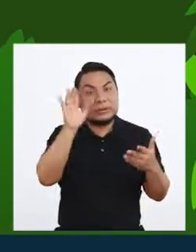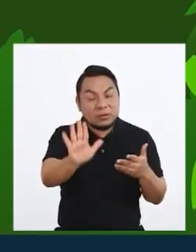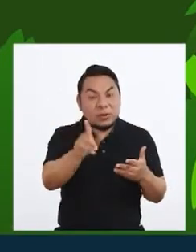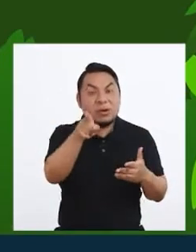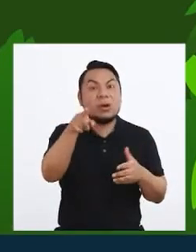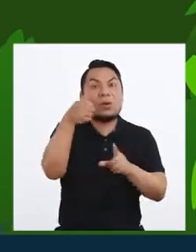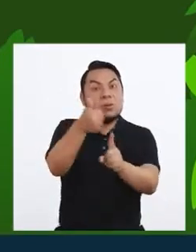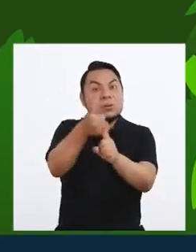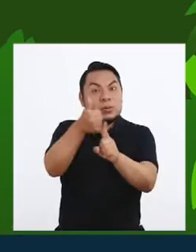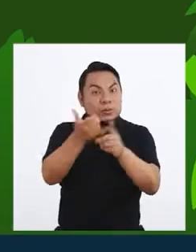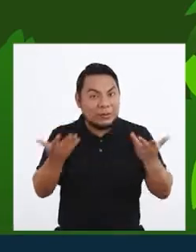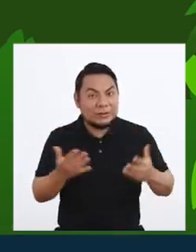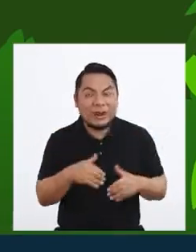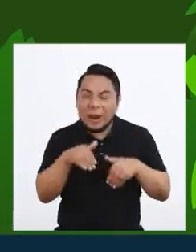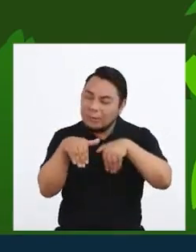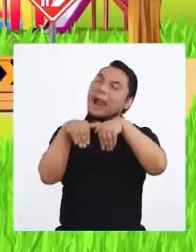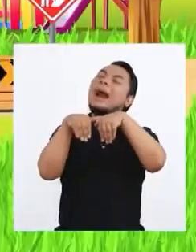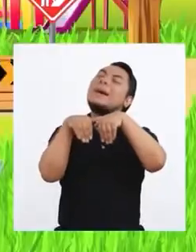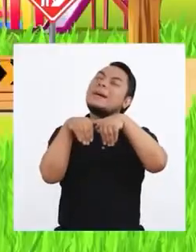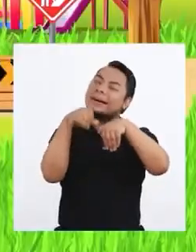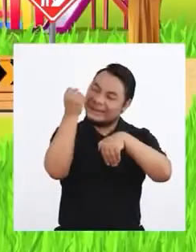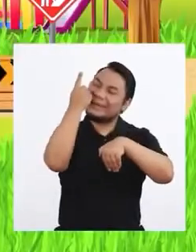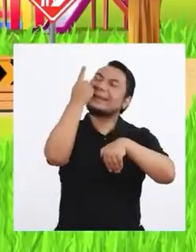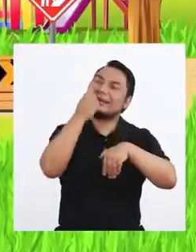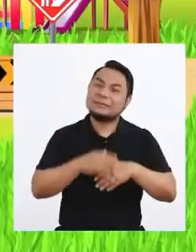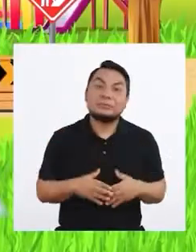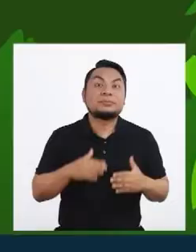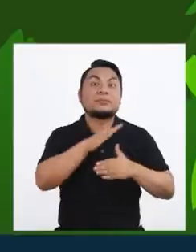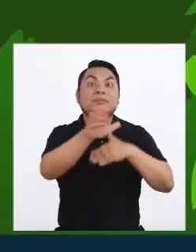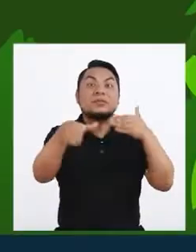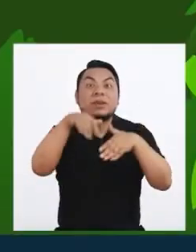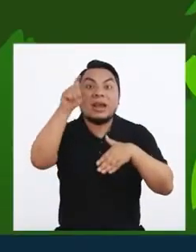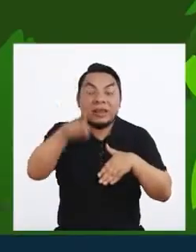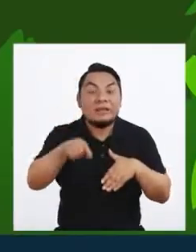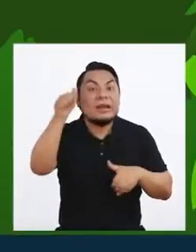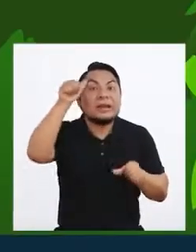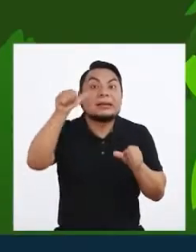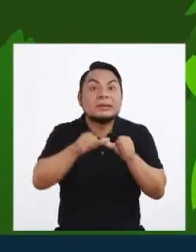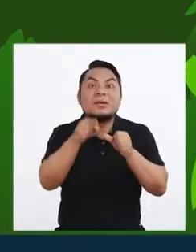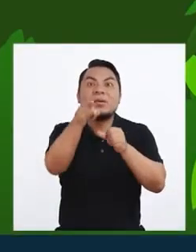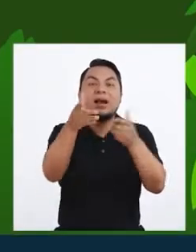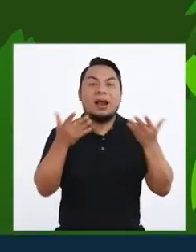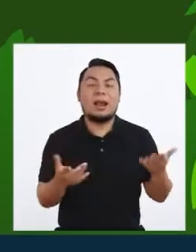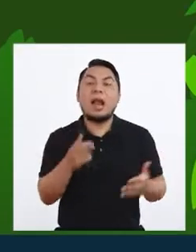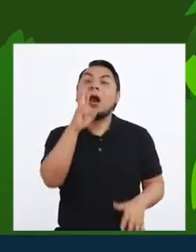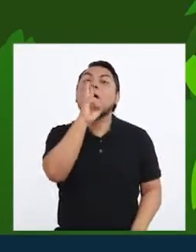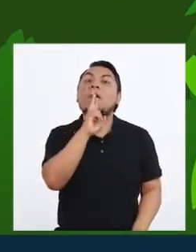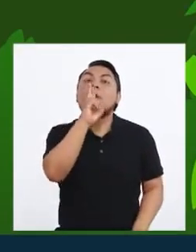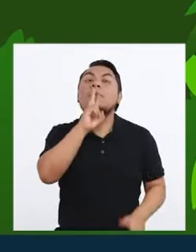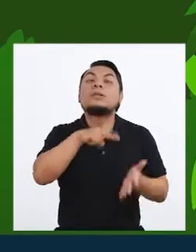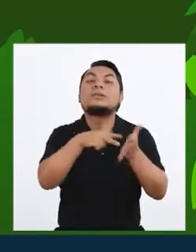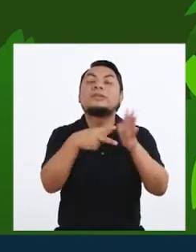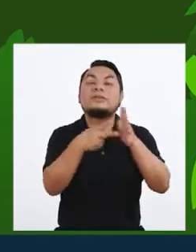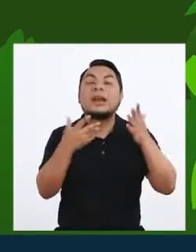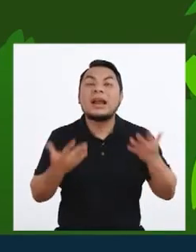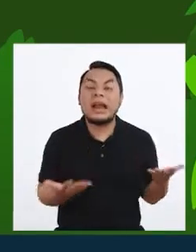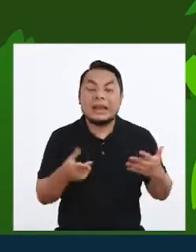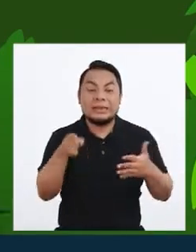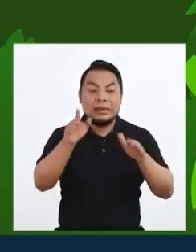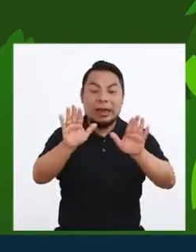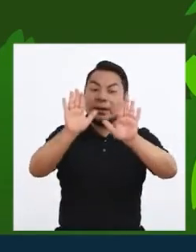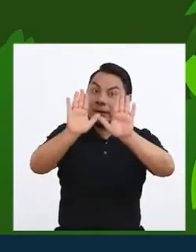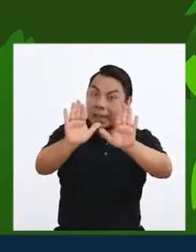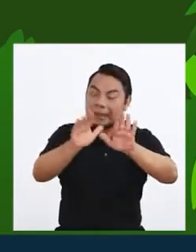te detengas según corresponde. ¡Entendido! Todos debemos recordar. Rojo